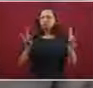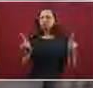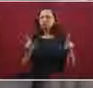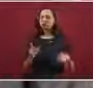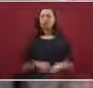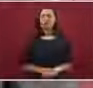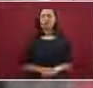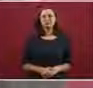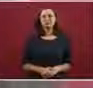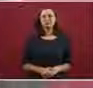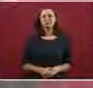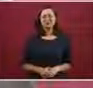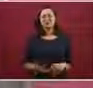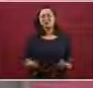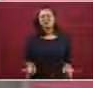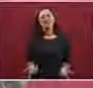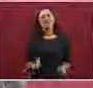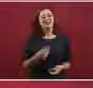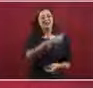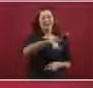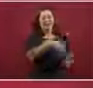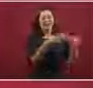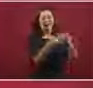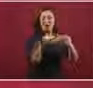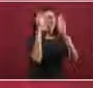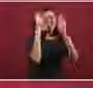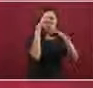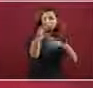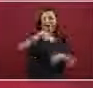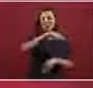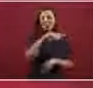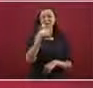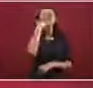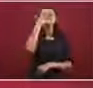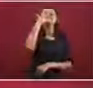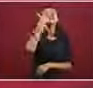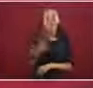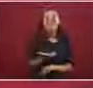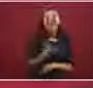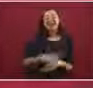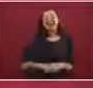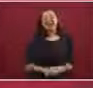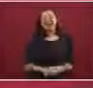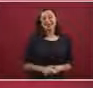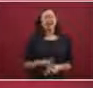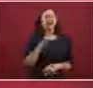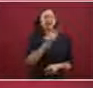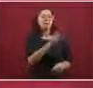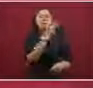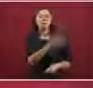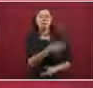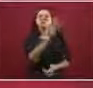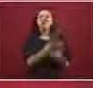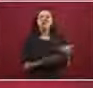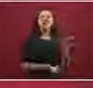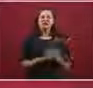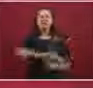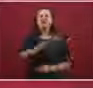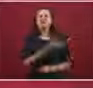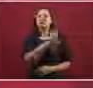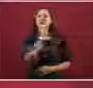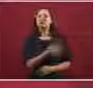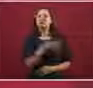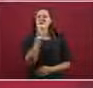Es que eso es lo que quisieran los conservadores, porque eso es lo que ellos han hecho todo el tiempo.